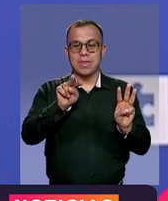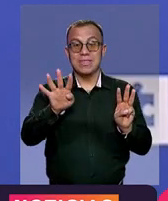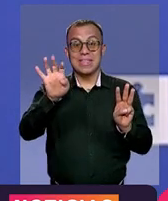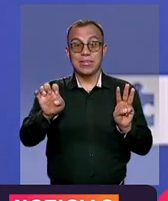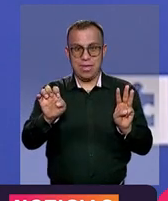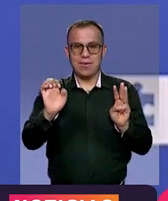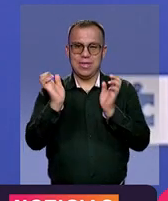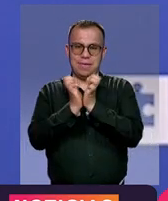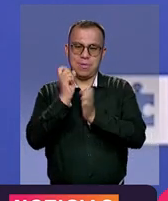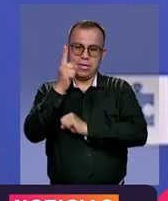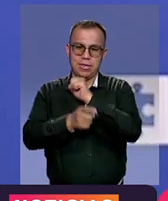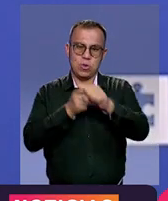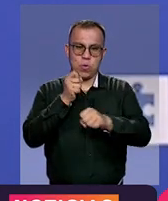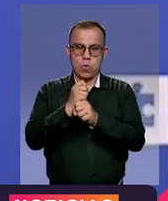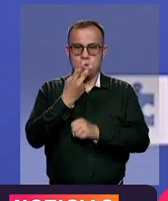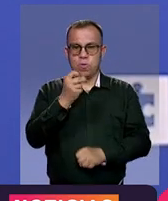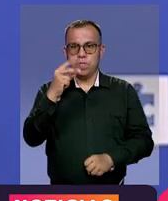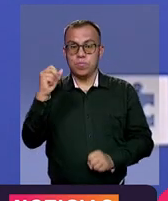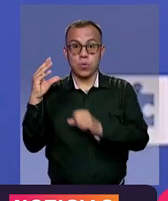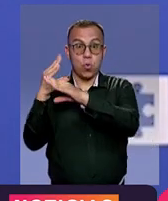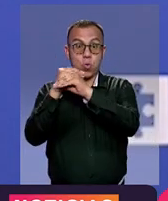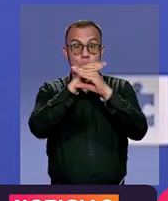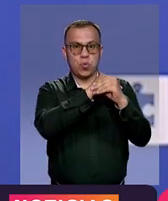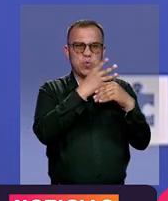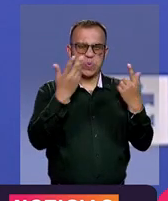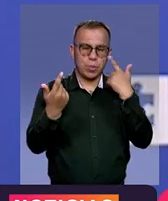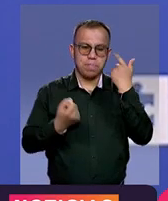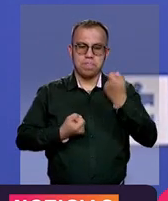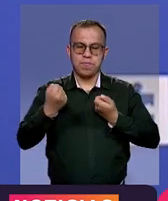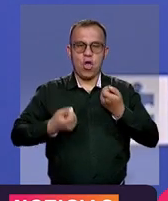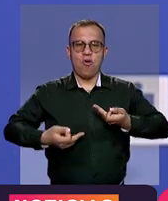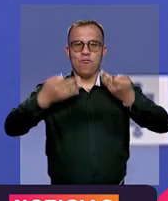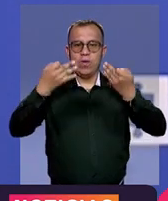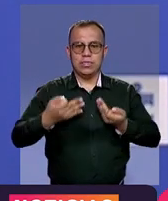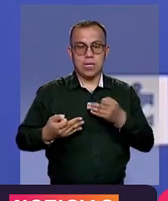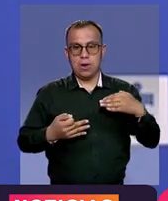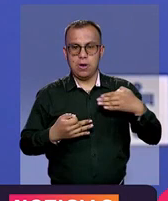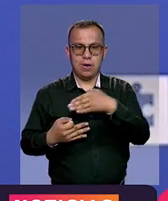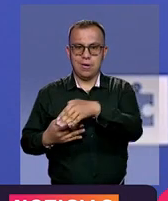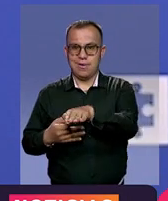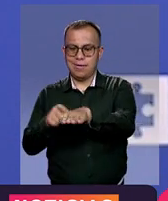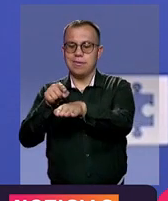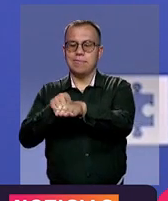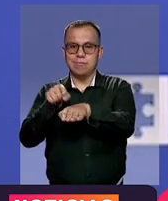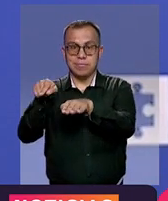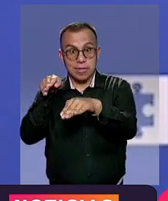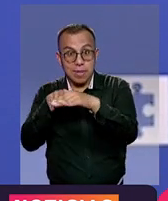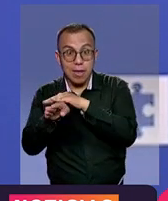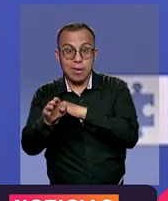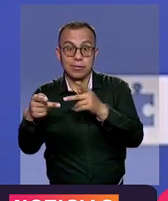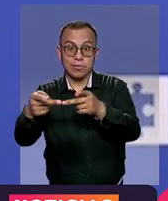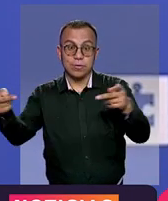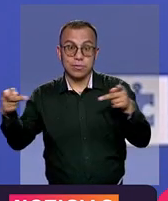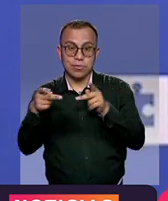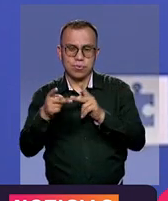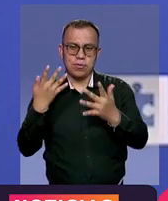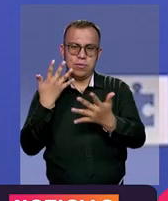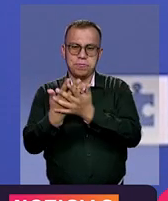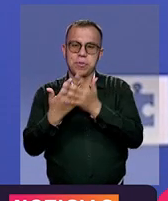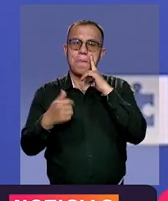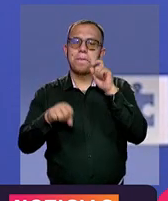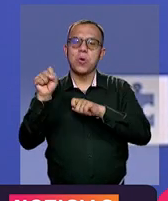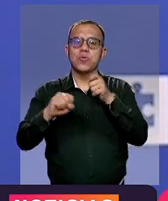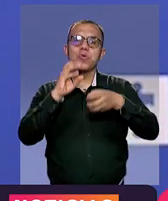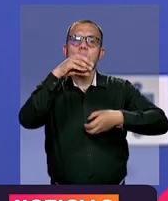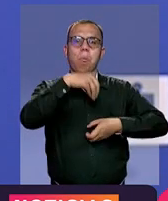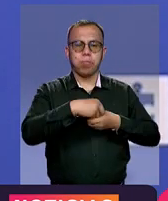de mayo de 2020, en horas de la noche, condujo en vehículo oficial hasta un patio al interior de la cárcel en el que presuntamente